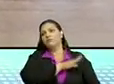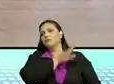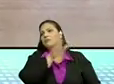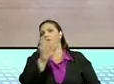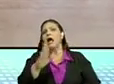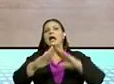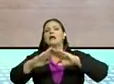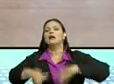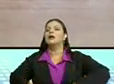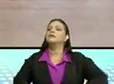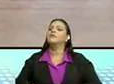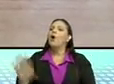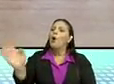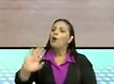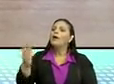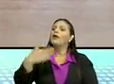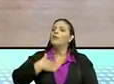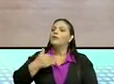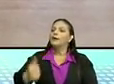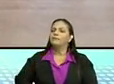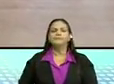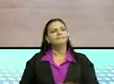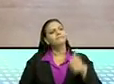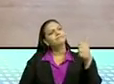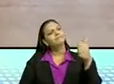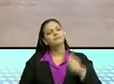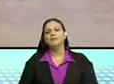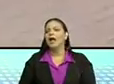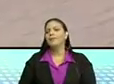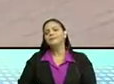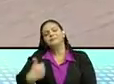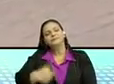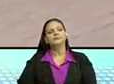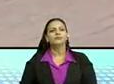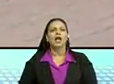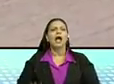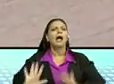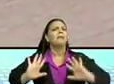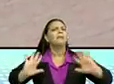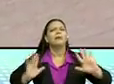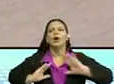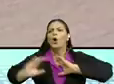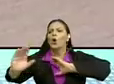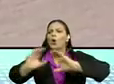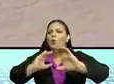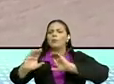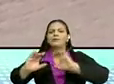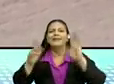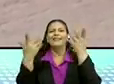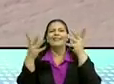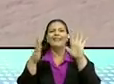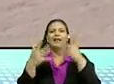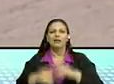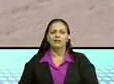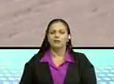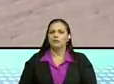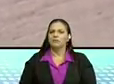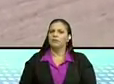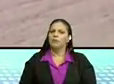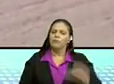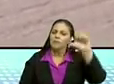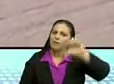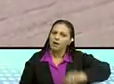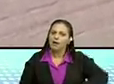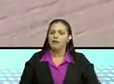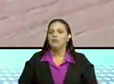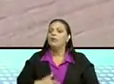ellos, no les hacemos ese acompañamiento, no los llevamos al colegio, no los vamos a recoger, no buscamos un espacio para sentarnos con ellos y compartir,